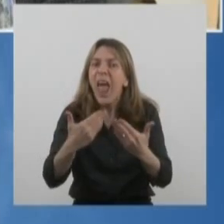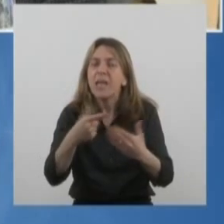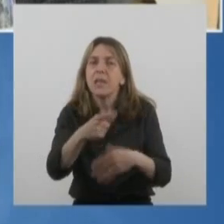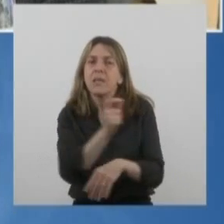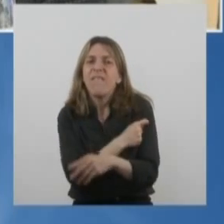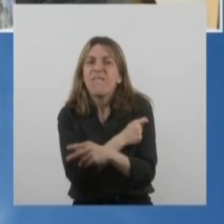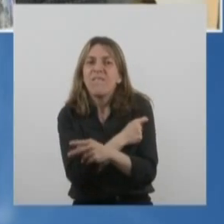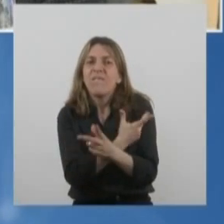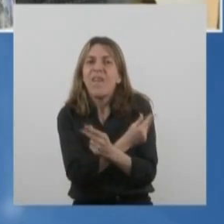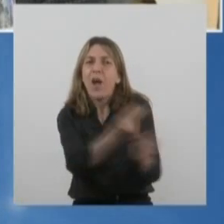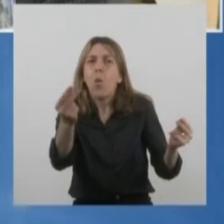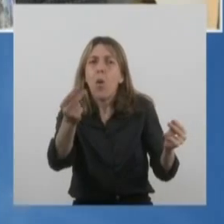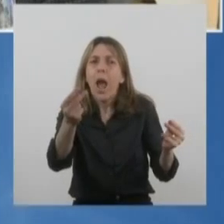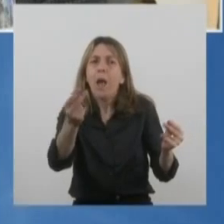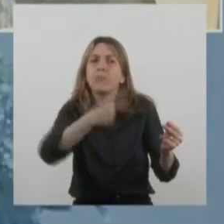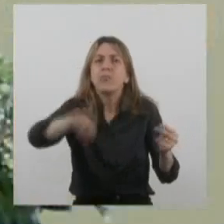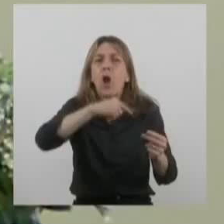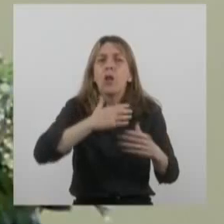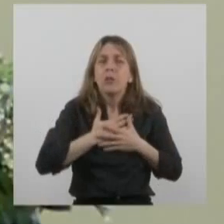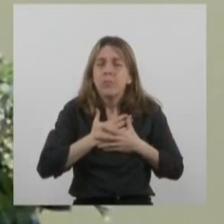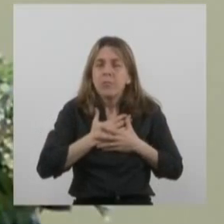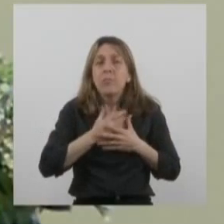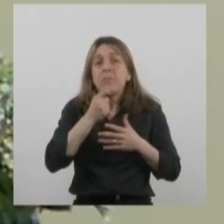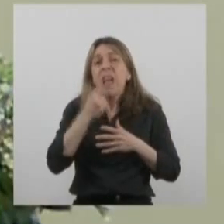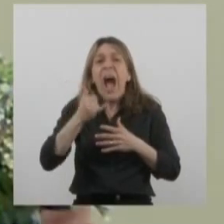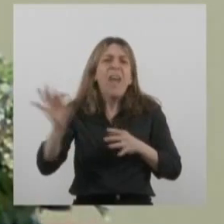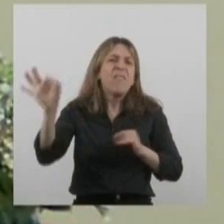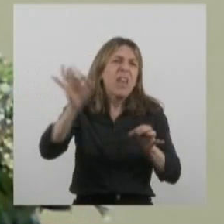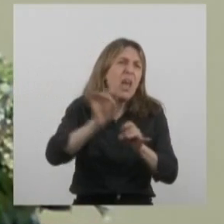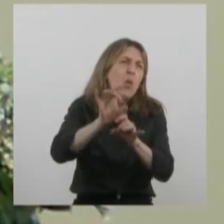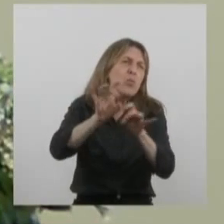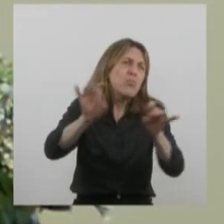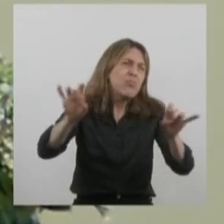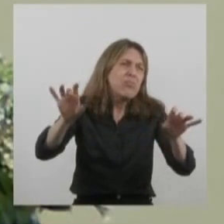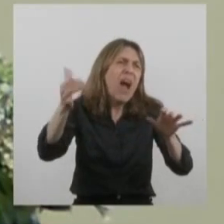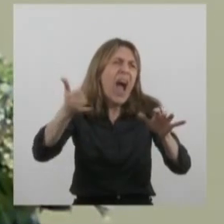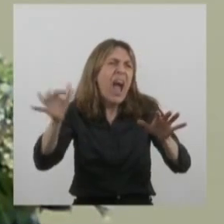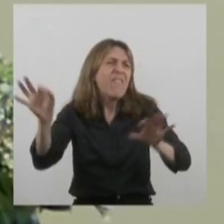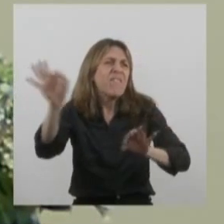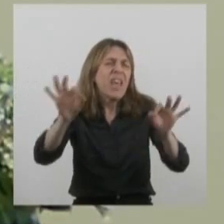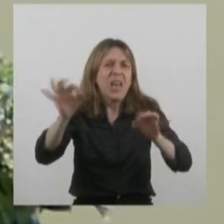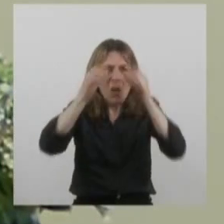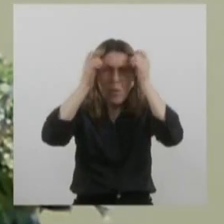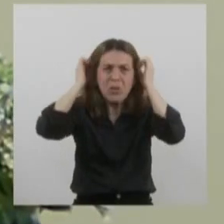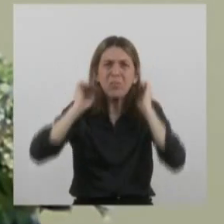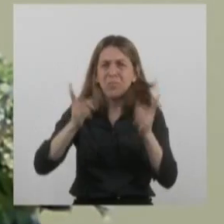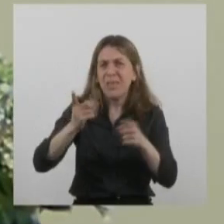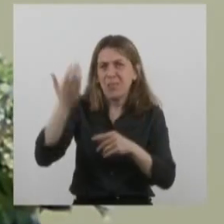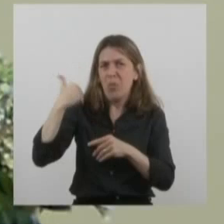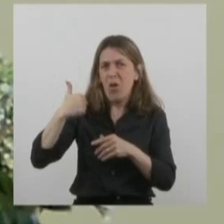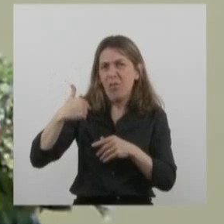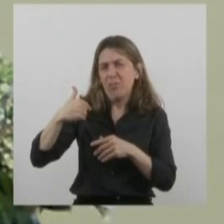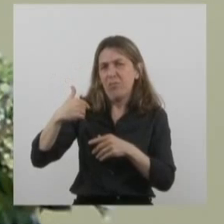que nos va a dar la tranquilidad que el virus, mientras siga circulando, porque va a seguir circulando, dicen los especialistas, durante mucho tiempo